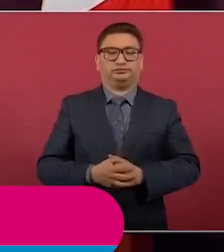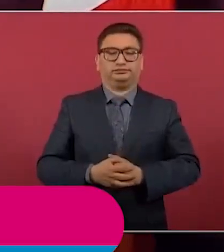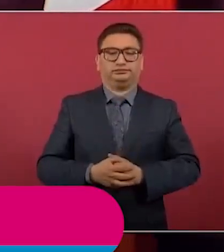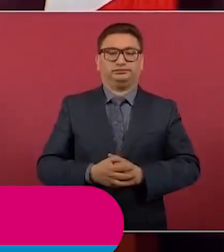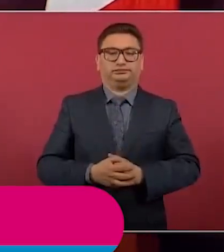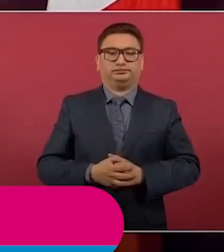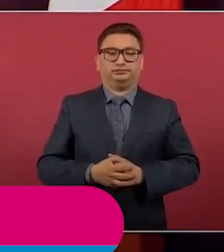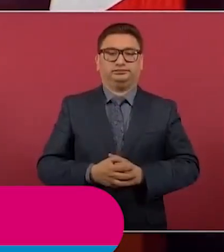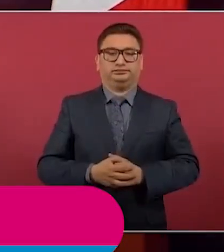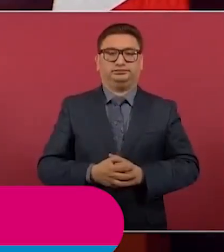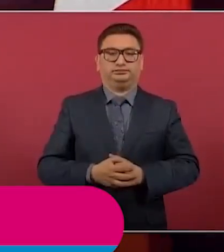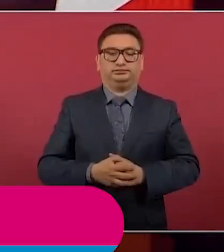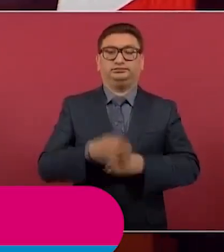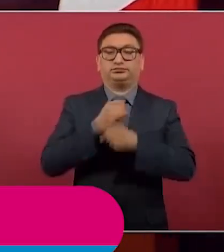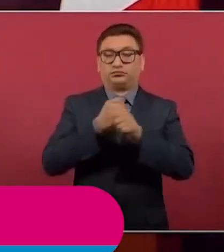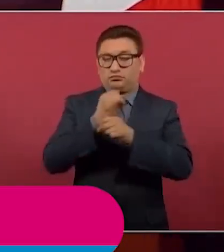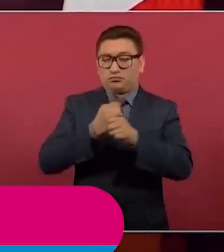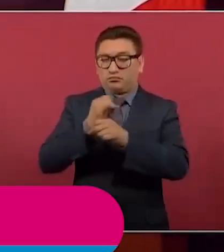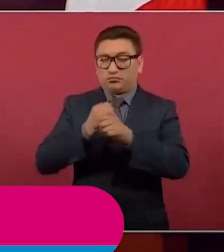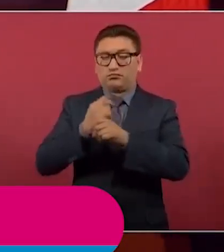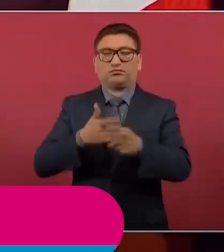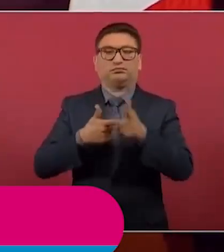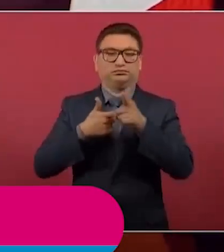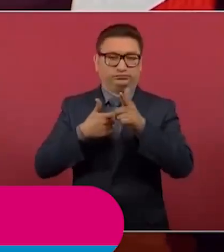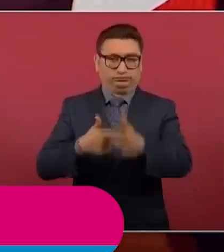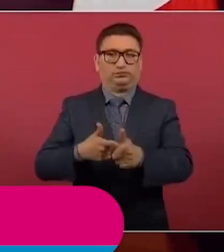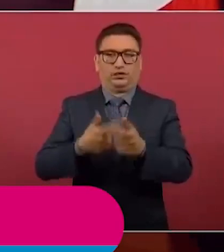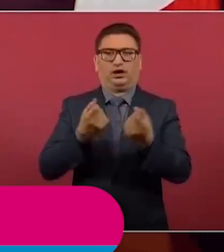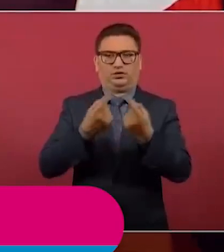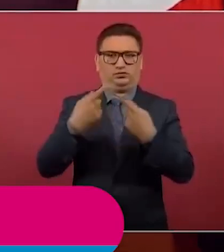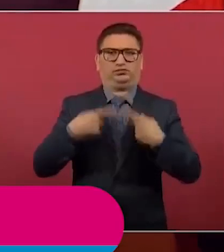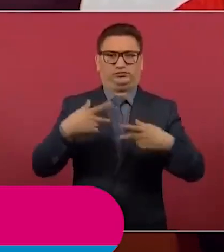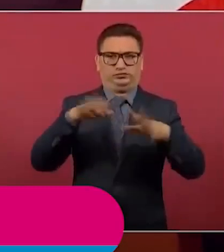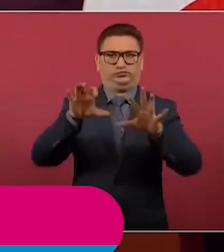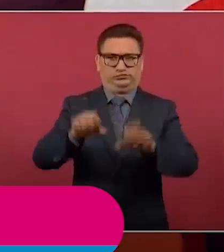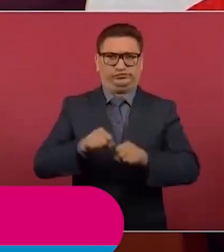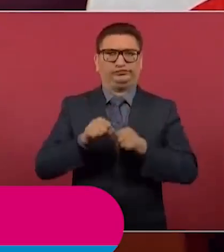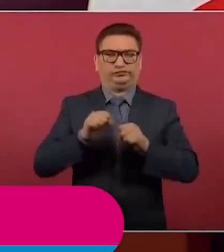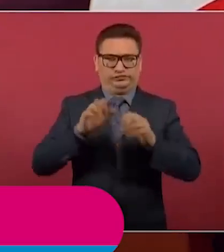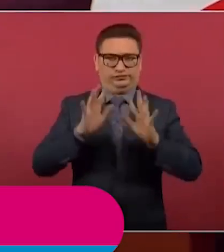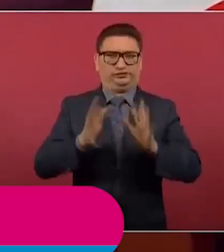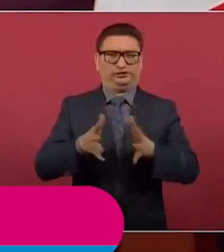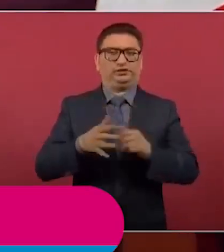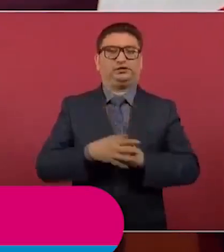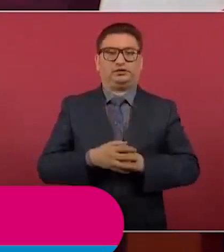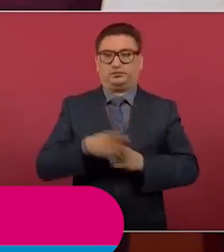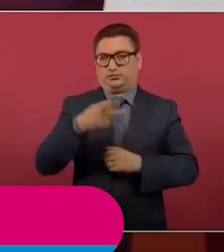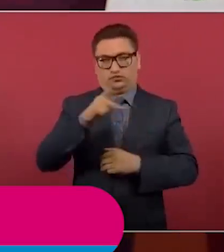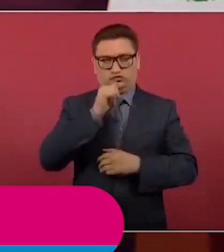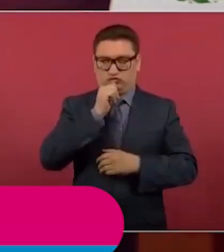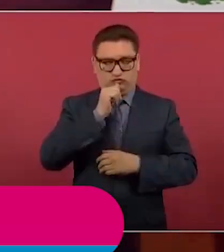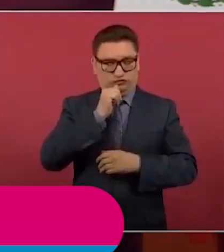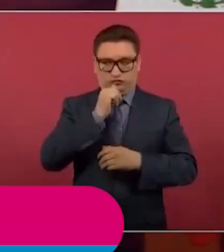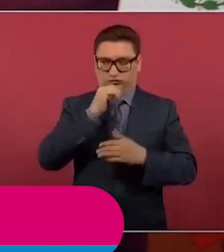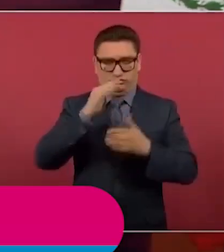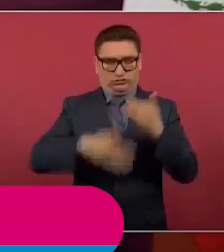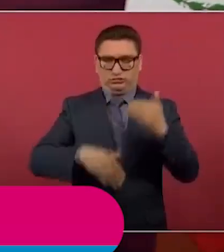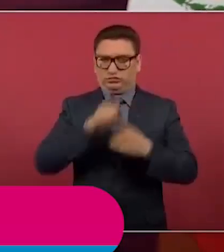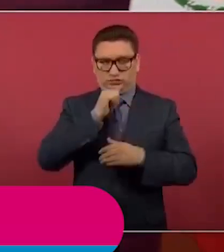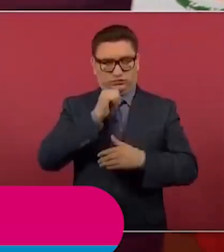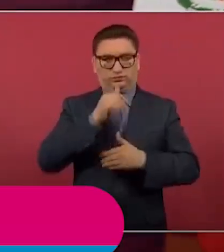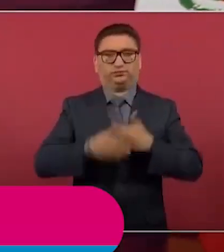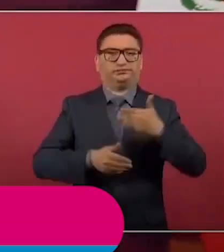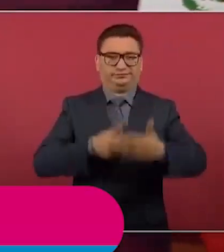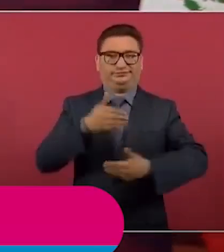va a continuar la investigación, ya hay detenidos y todavía no concluye el